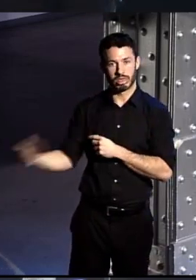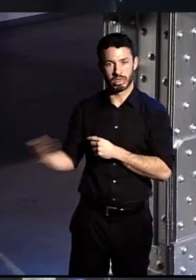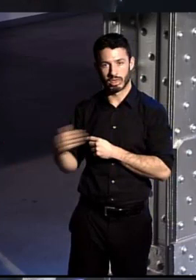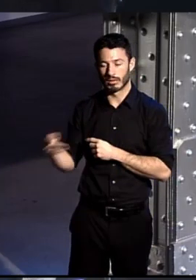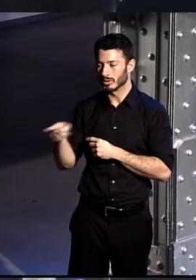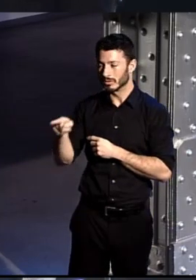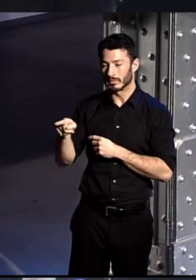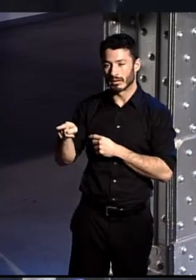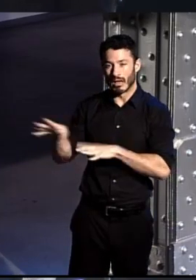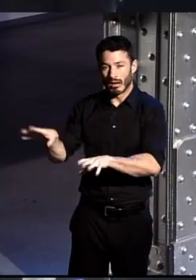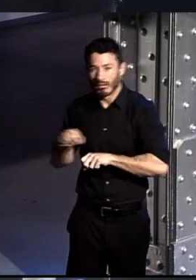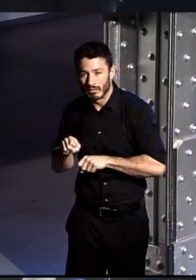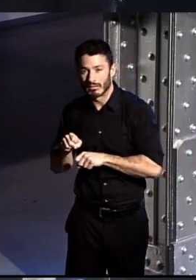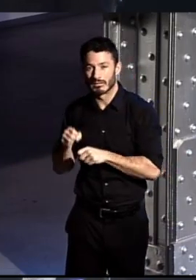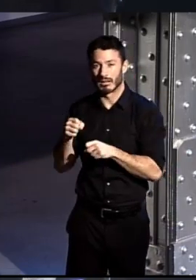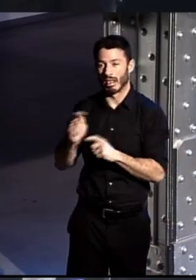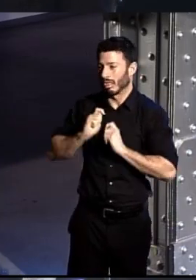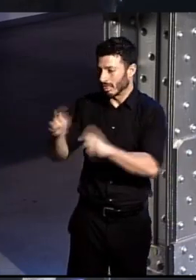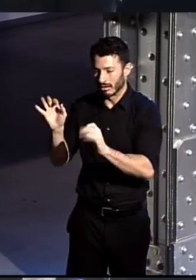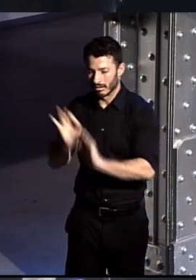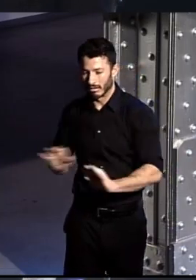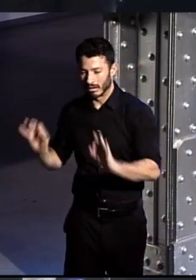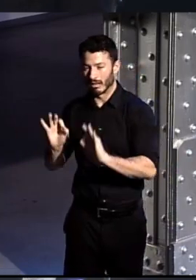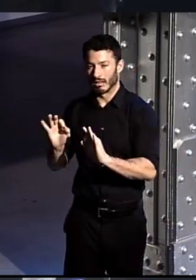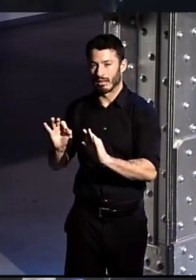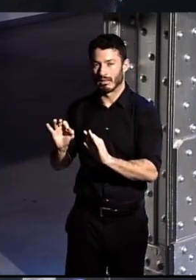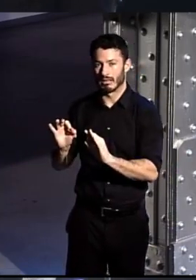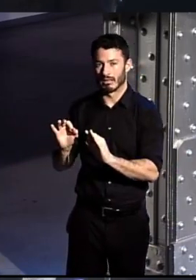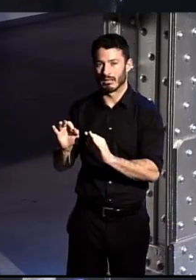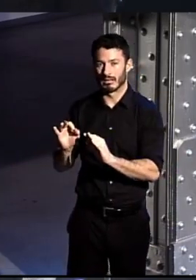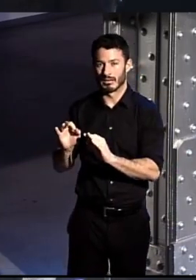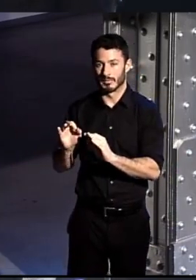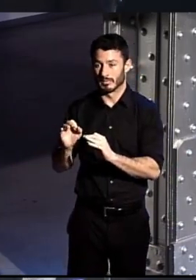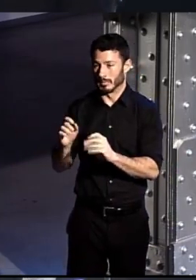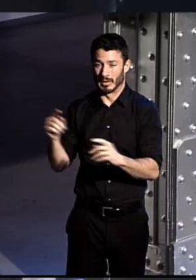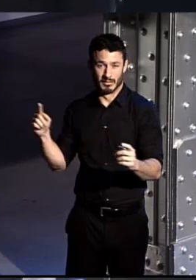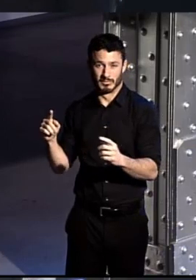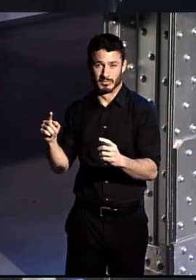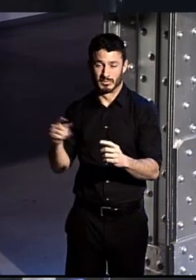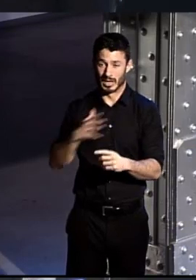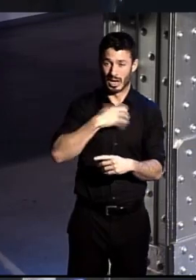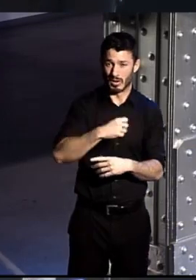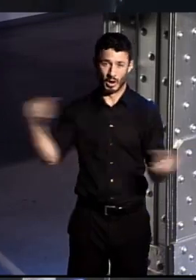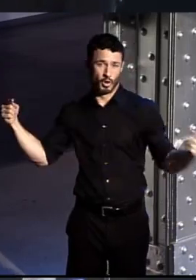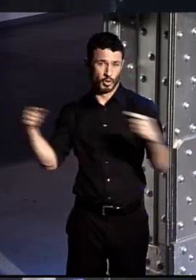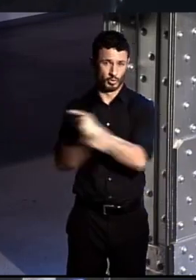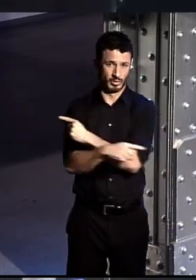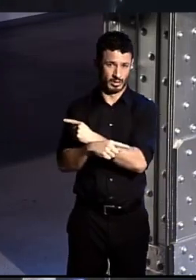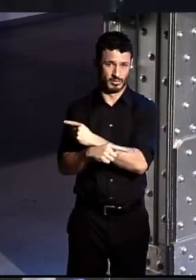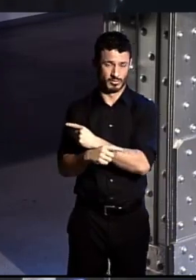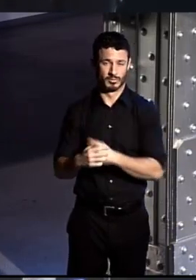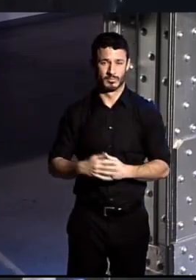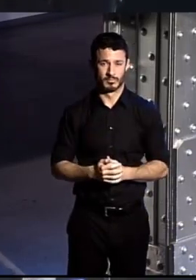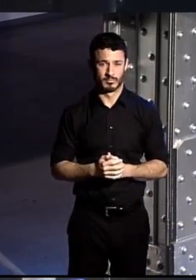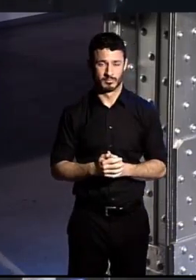personas egoístas, avariciosos, bueno, todo lo contrario de los héroes, ¿vale? Y con